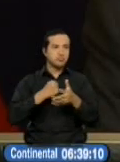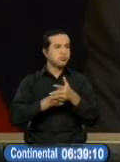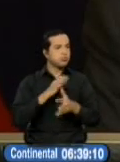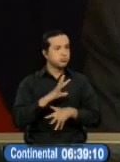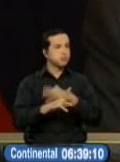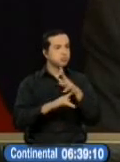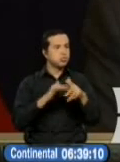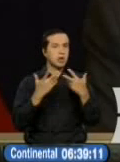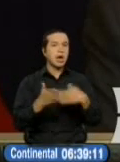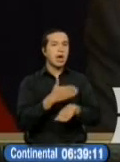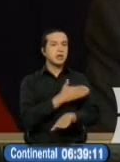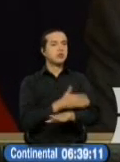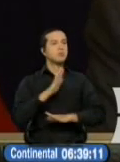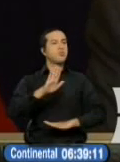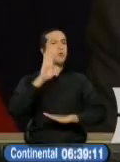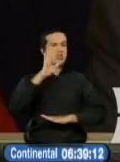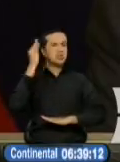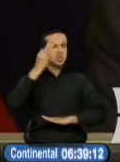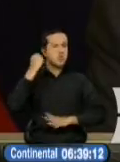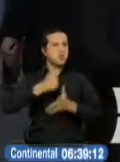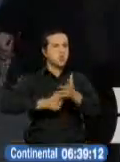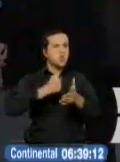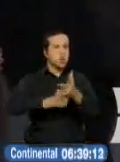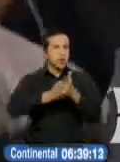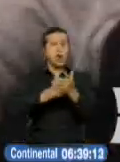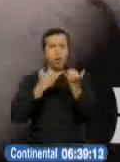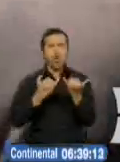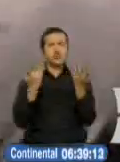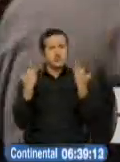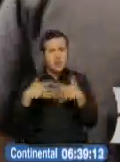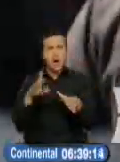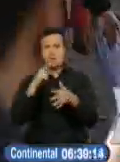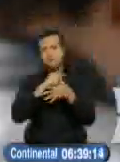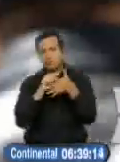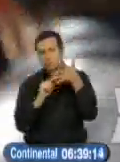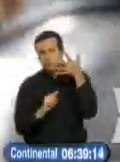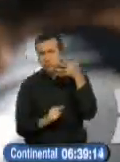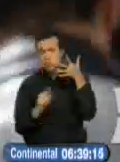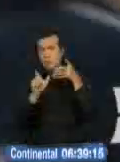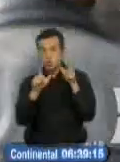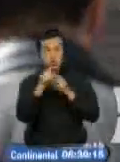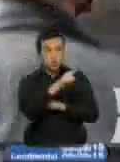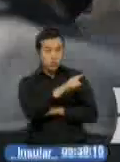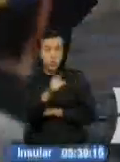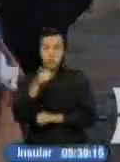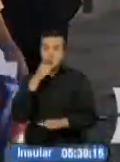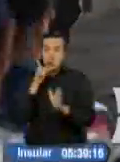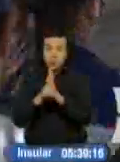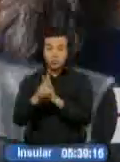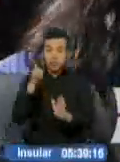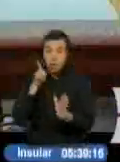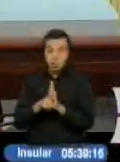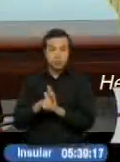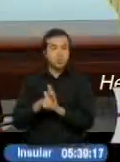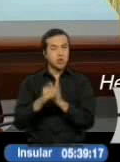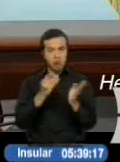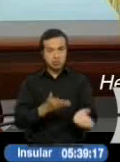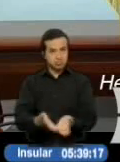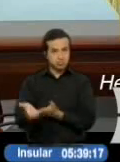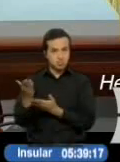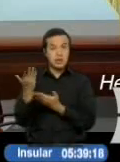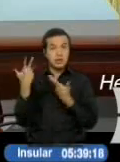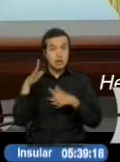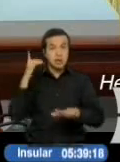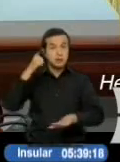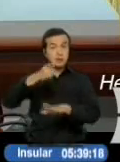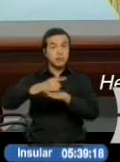mismo ha pasado de una oferta de campañas y acciones específicas, como el pedido general de que nadie se quede sin denunciar cualquier acto con falta de transparencia. He instruido a